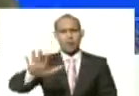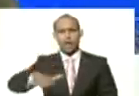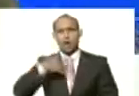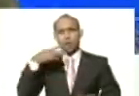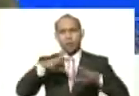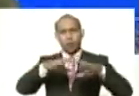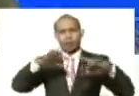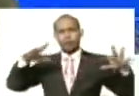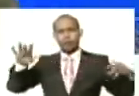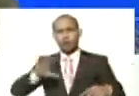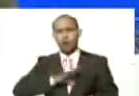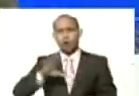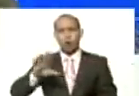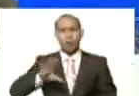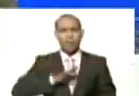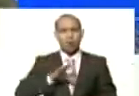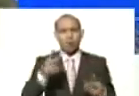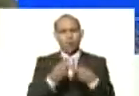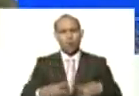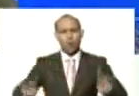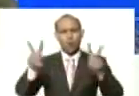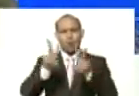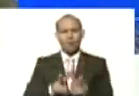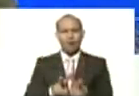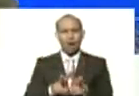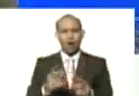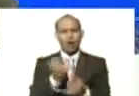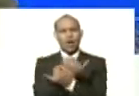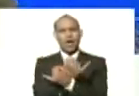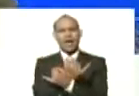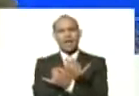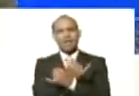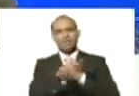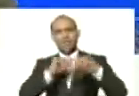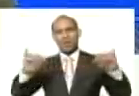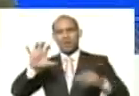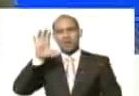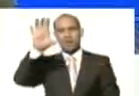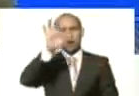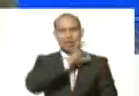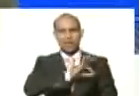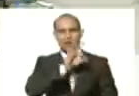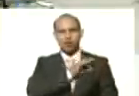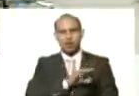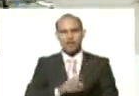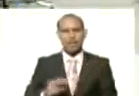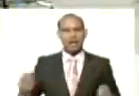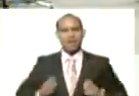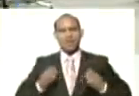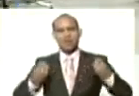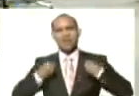brillar con sus propios valores. ¡Independencia y patria socialista!